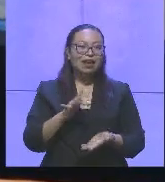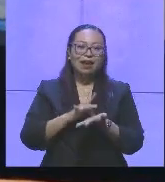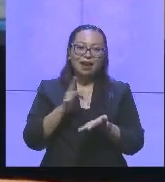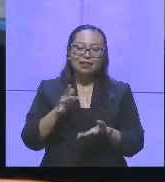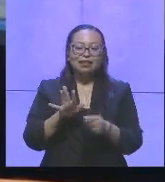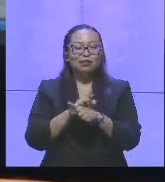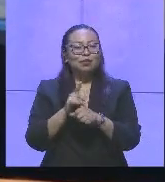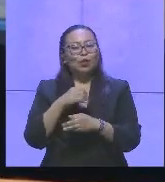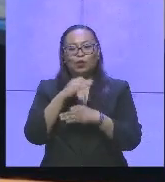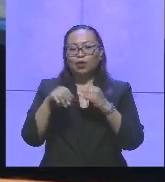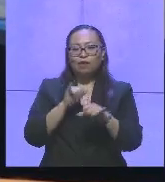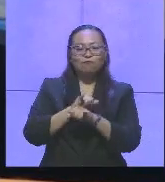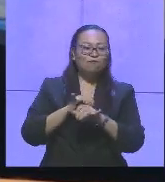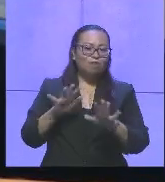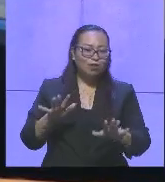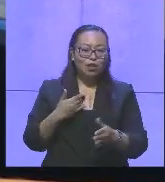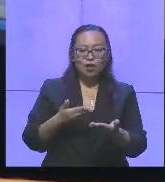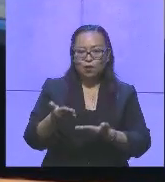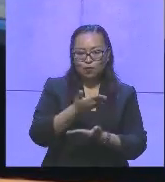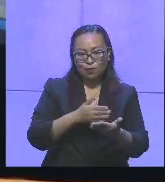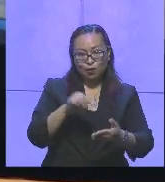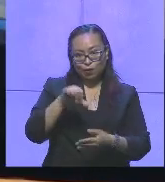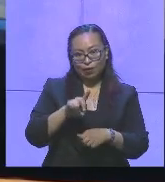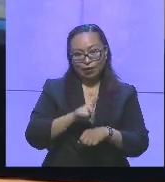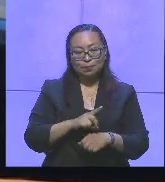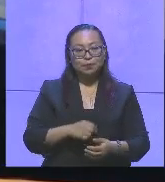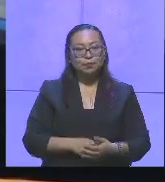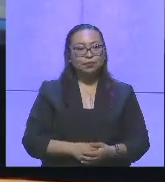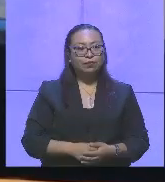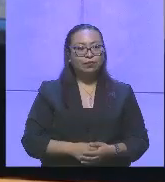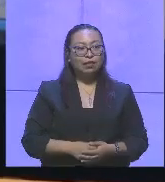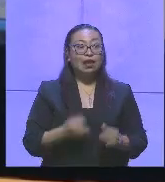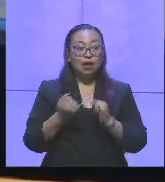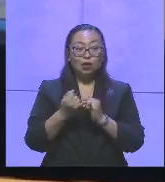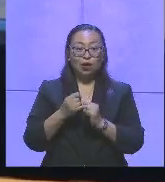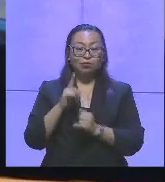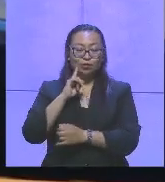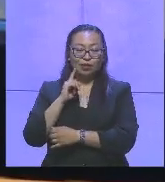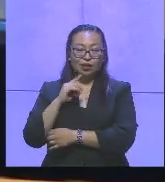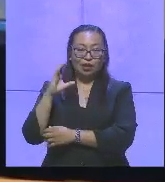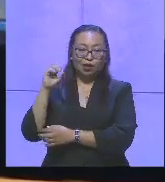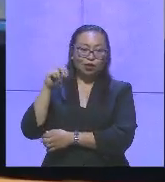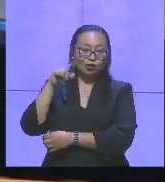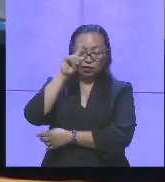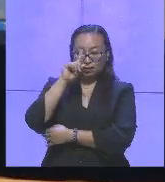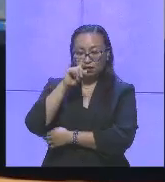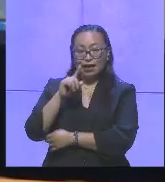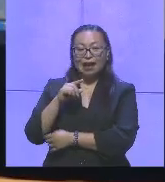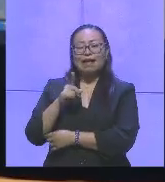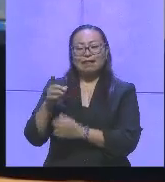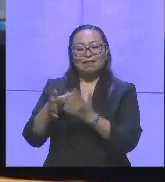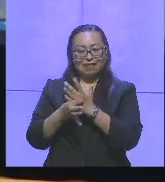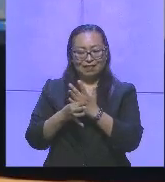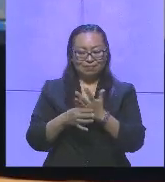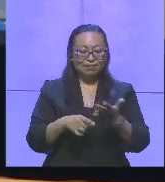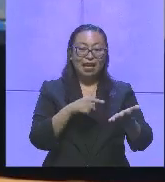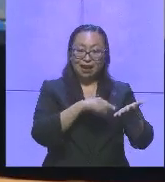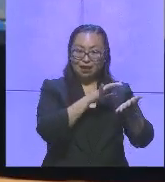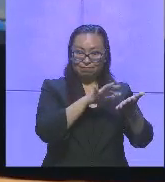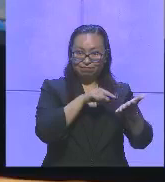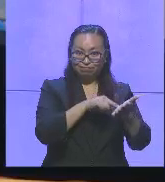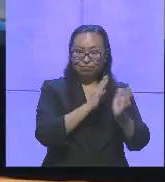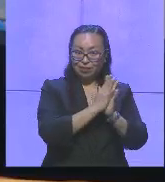reflexiones que nos compartieron, que además, como mencionaba la consejera, la obra pues permite